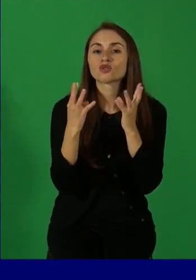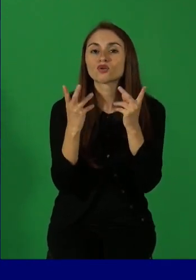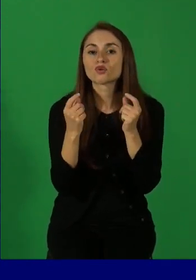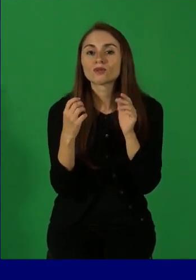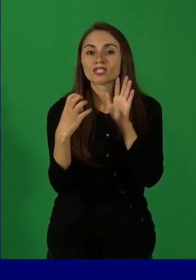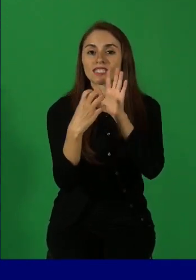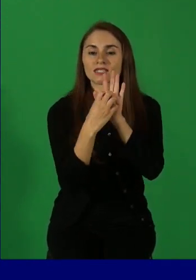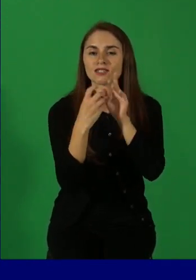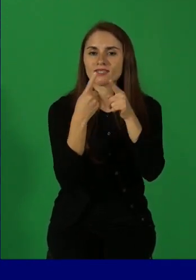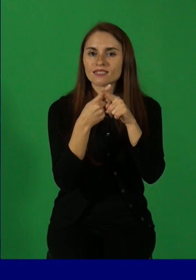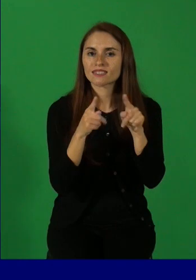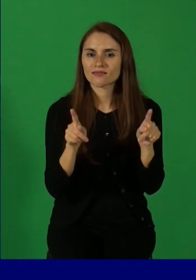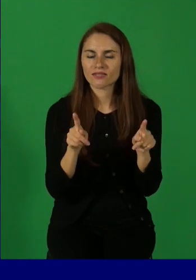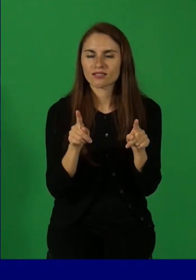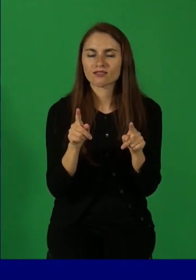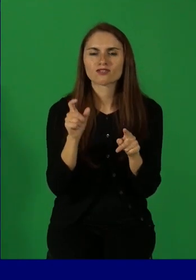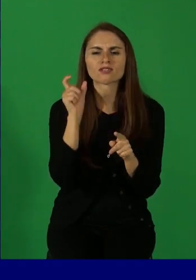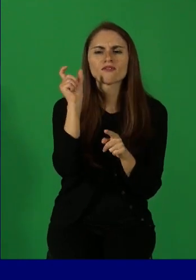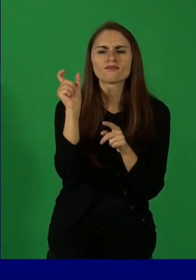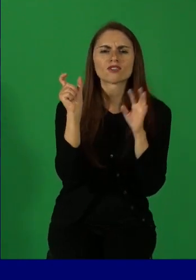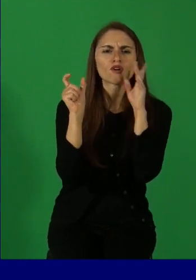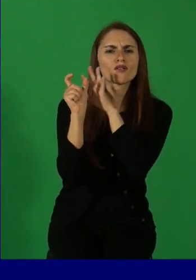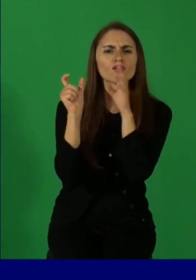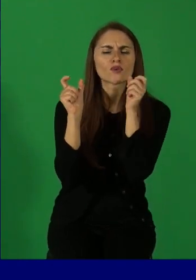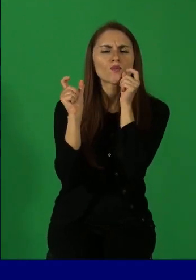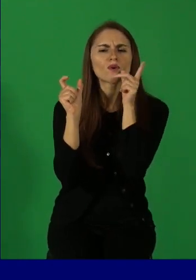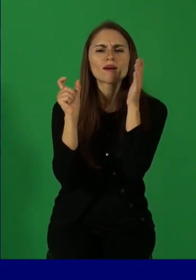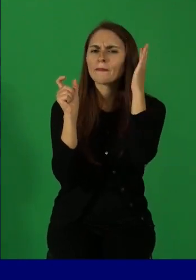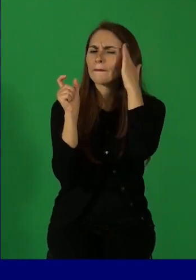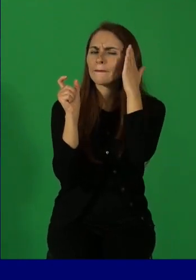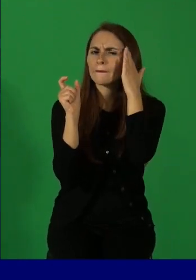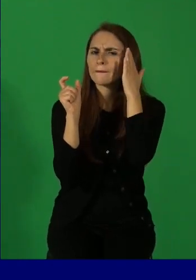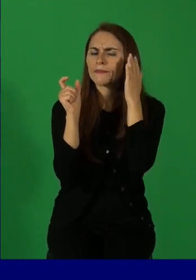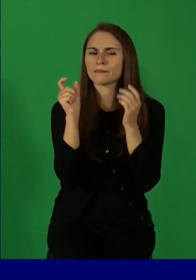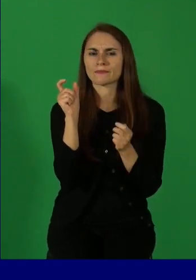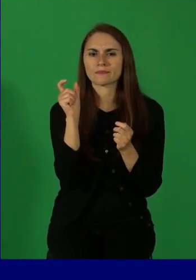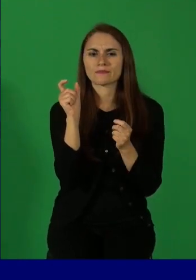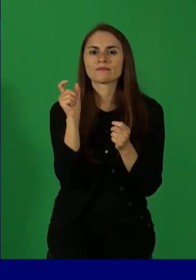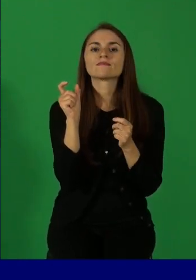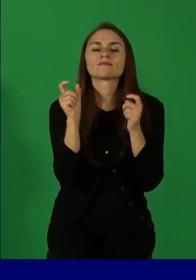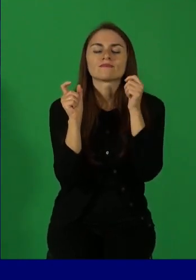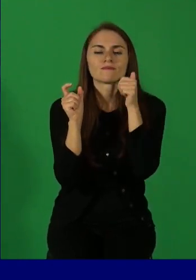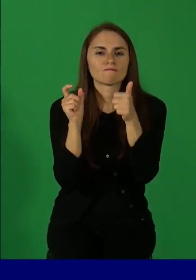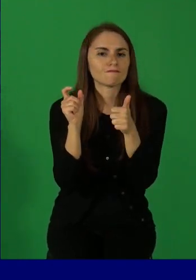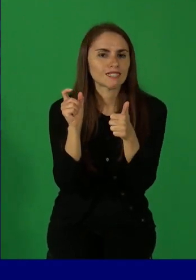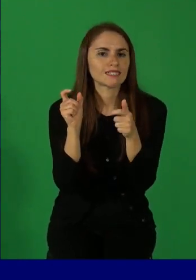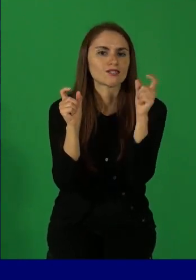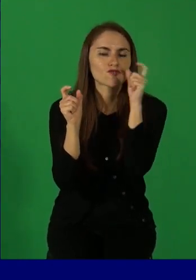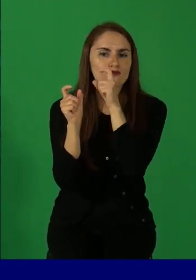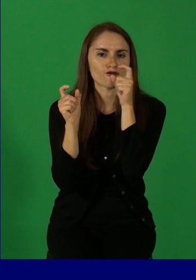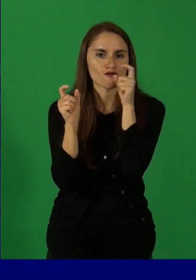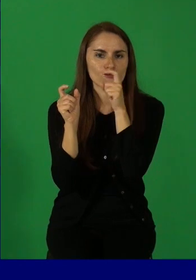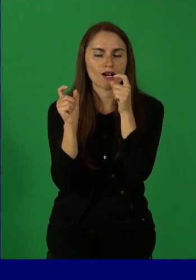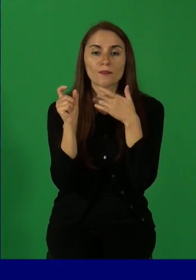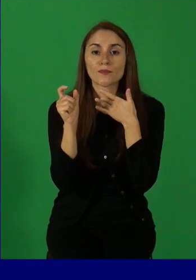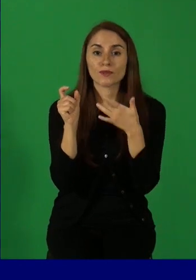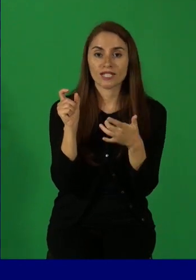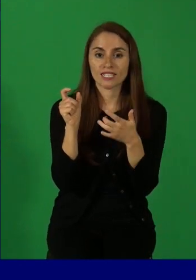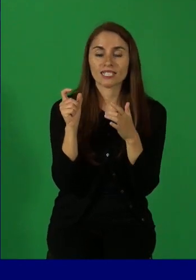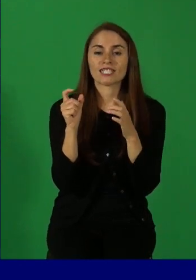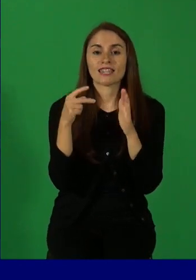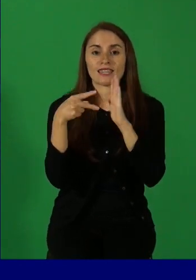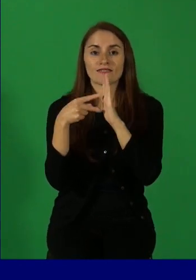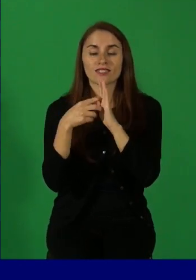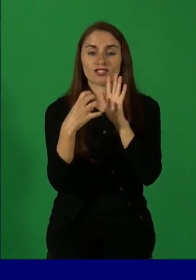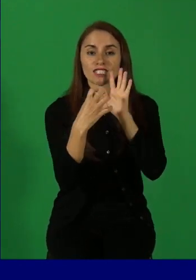distinto signo. Entonces, ¿qué ficha es la que se debe venir a tu memoria? Muy bien, la ficha roja, porque estamos